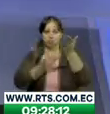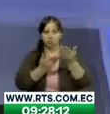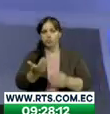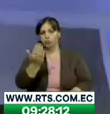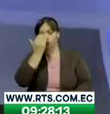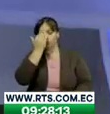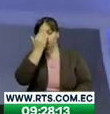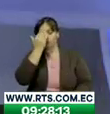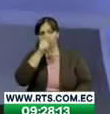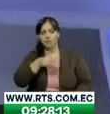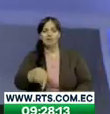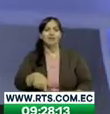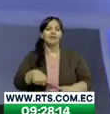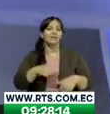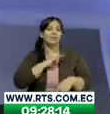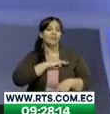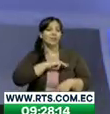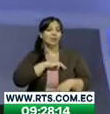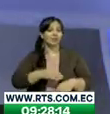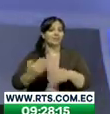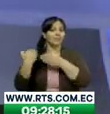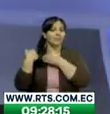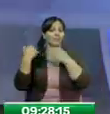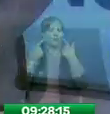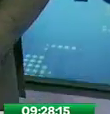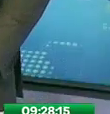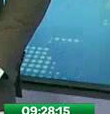informó adriana peralta